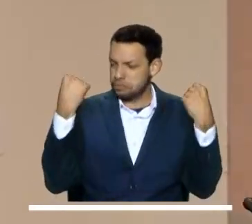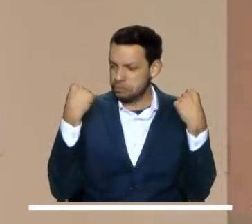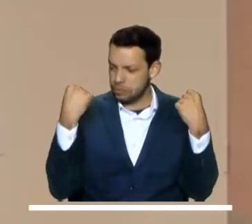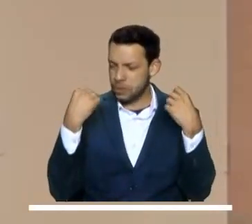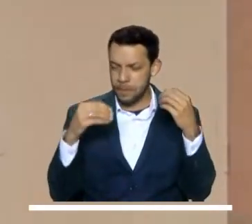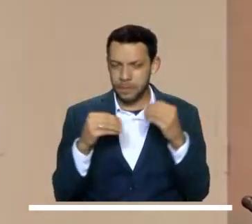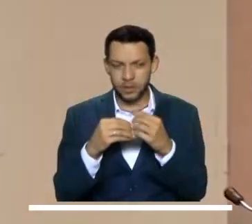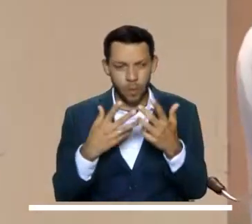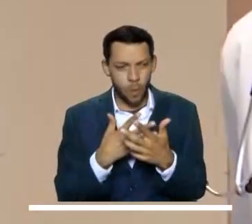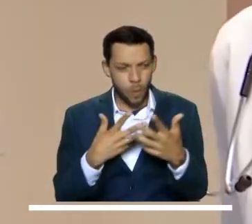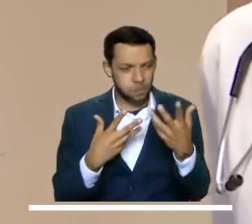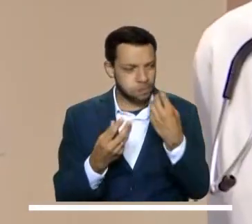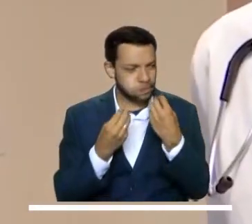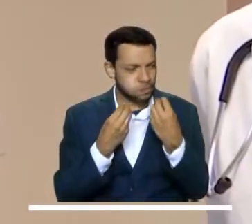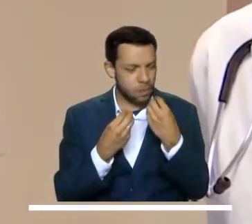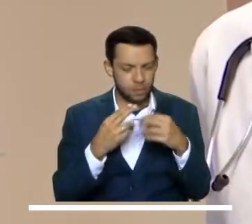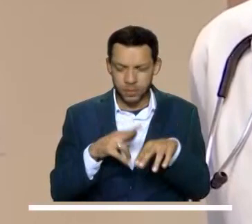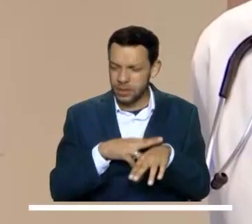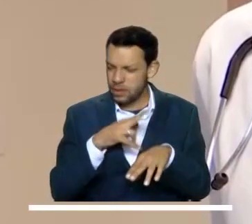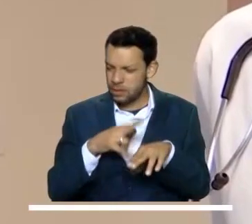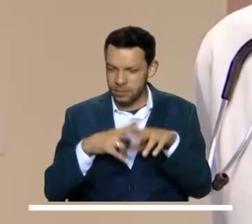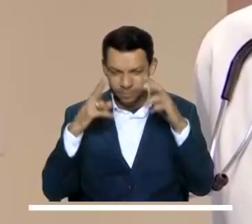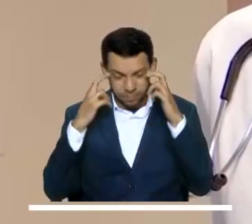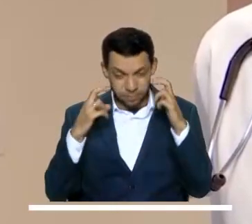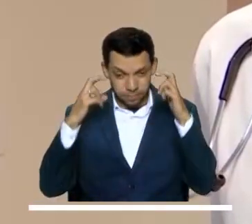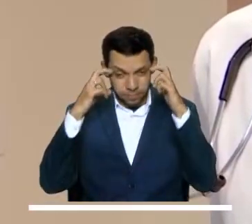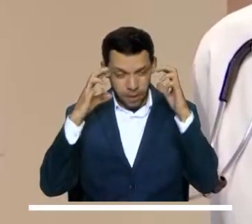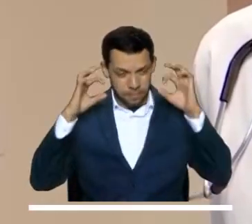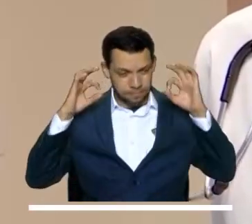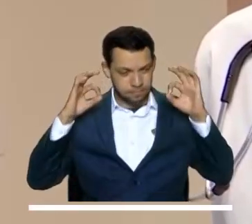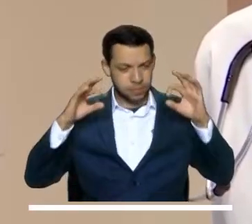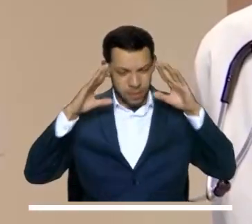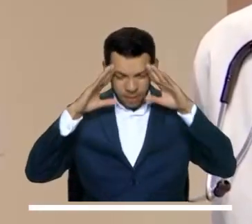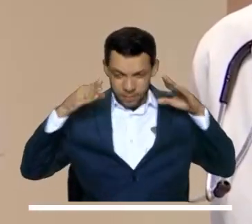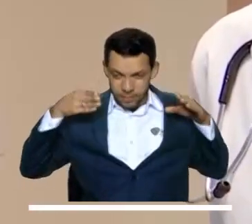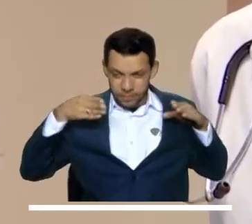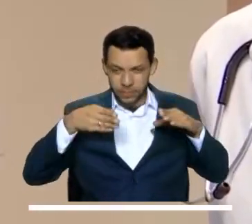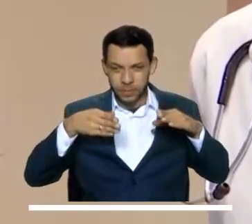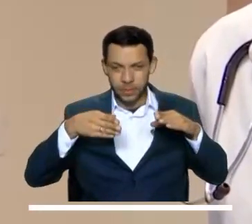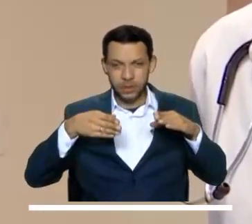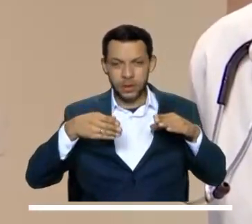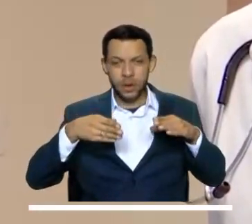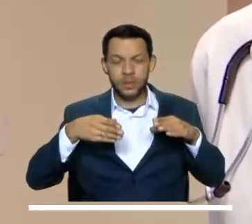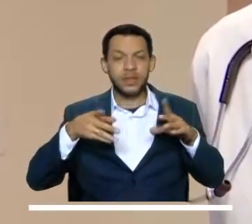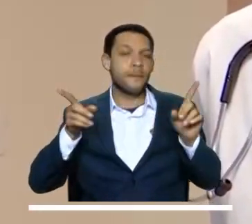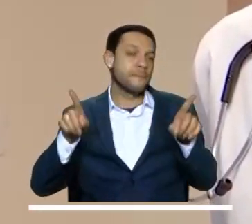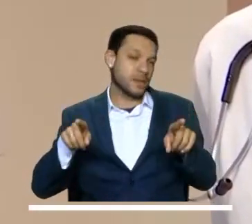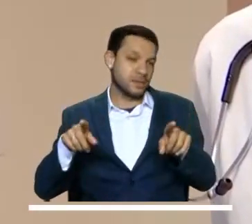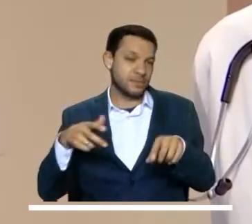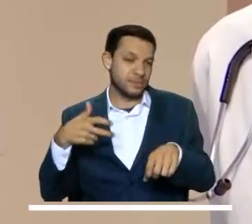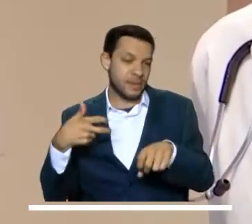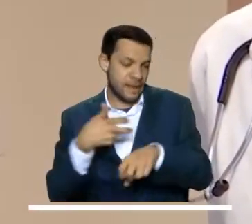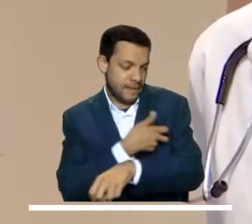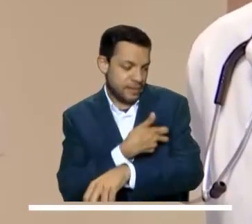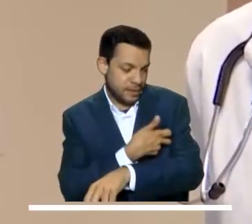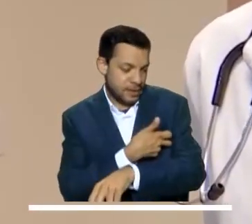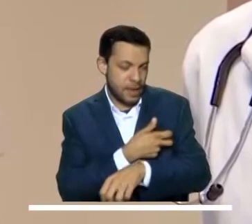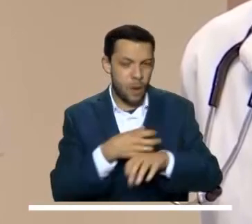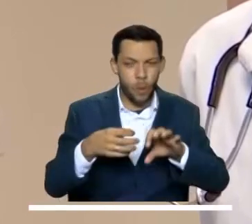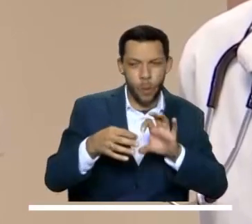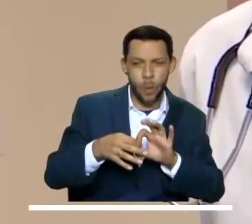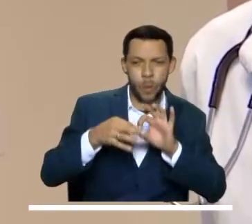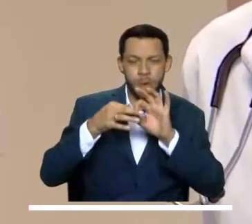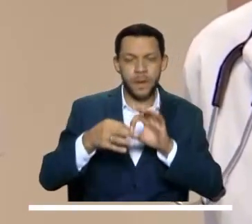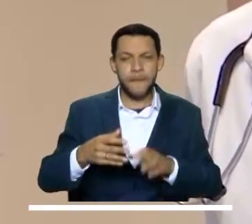moderado, buena concentración, estar espiritualmente conectado con Dios y estar con fortalecido en el espíritu y estar